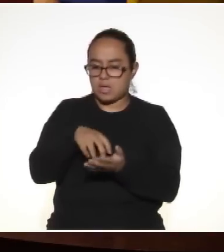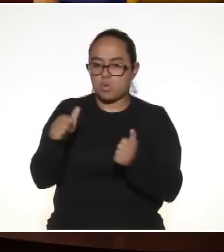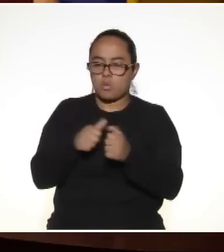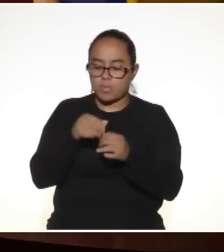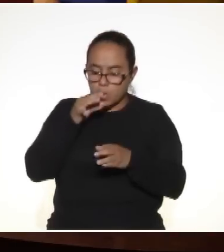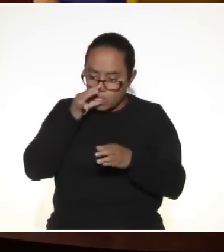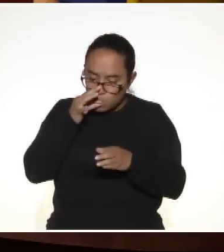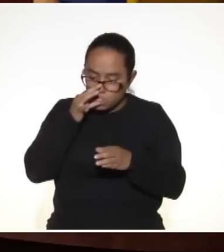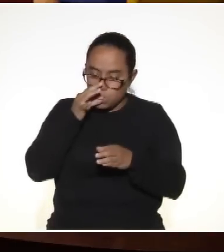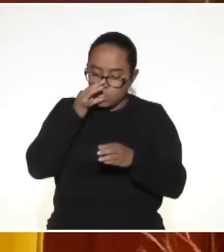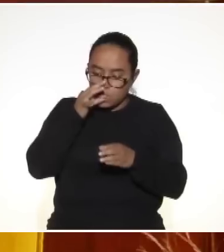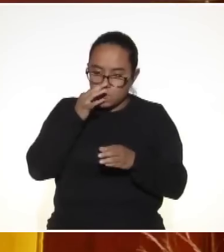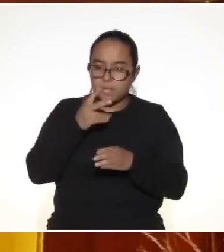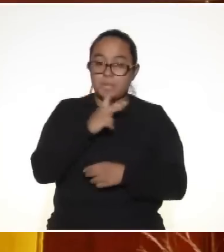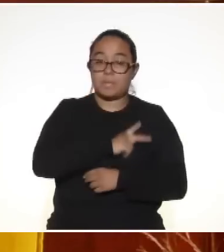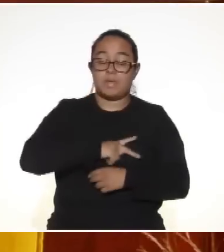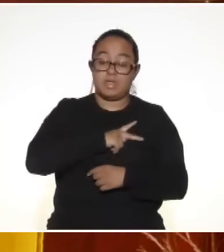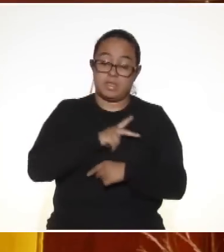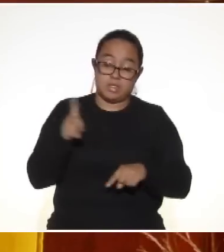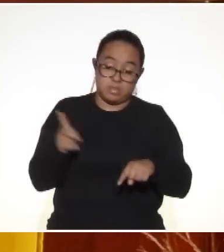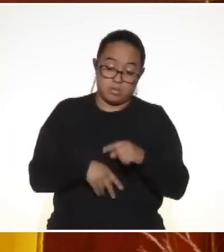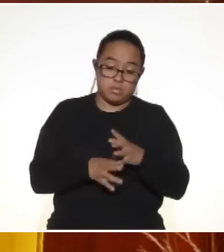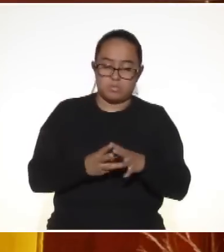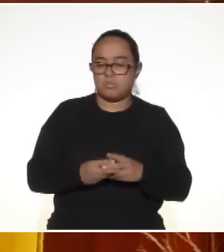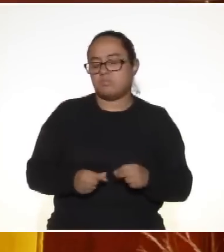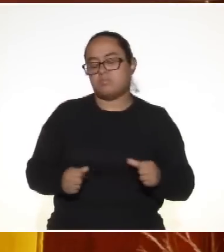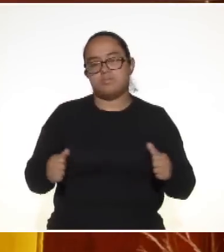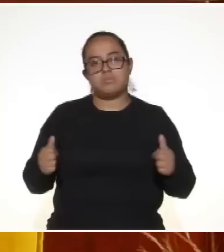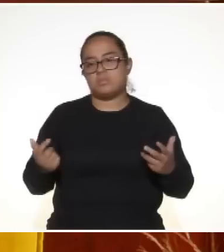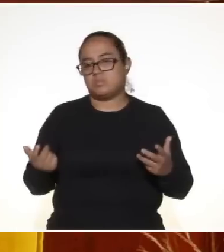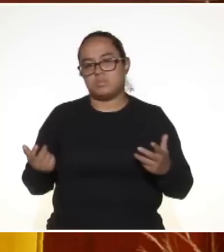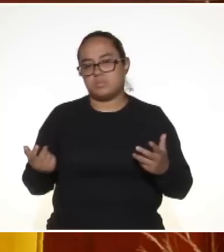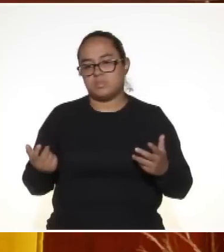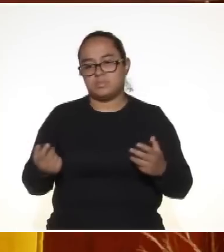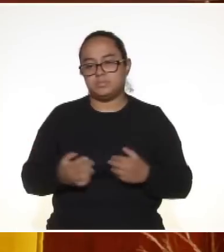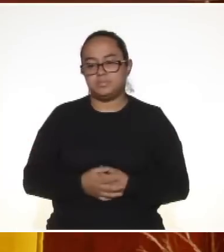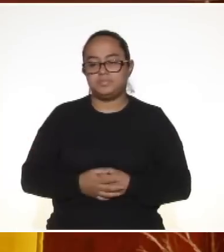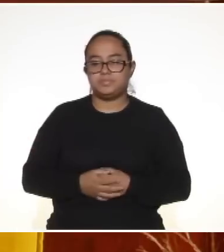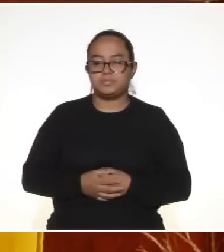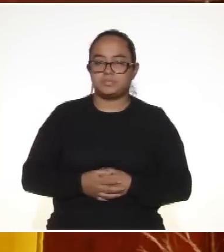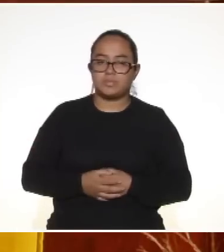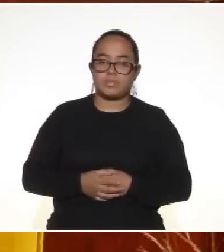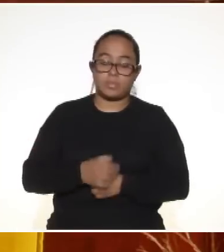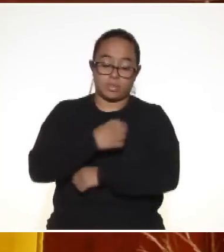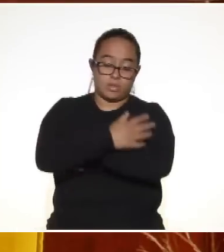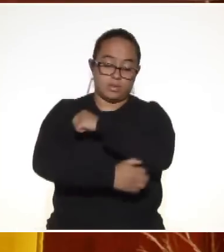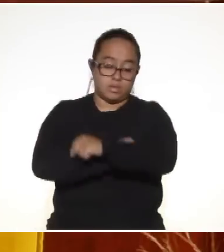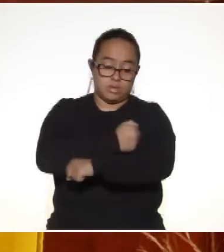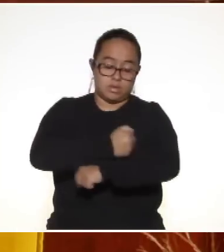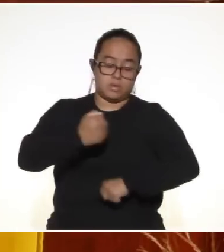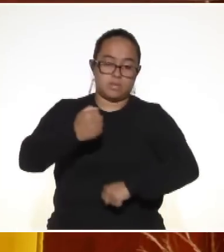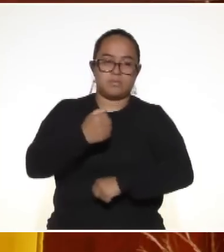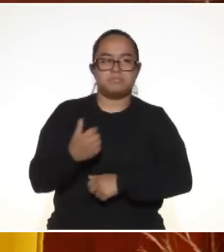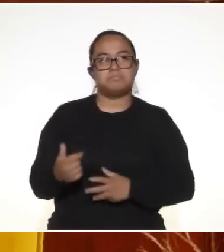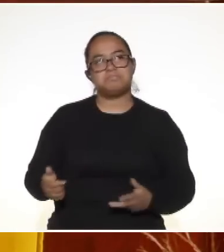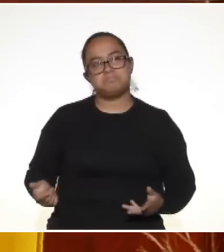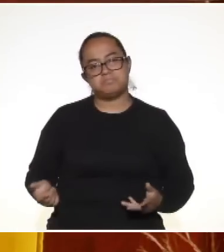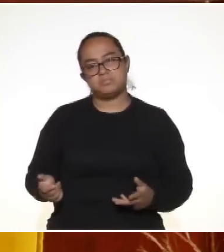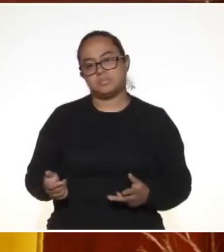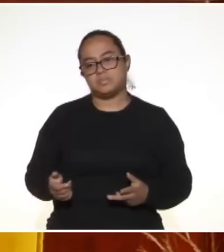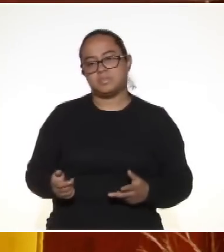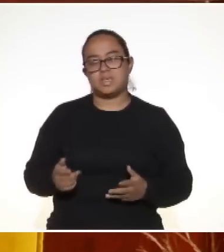popote. O sea, el veneno no va a salir a través del tejido. ¿Poner un torniquete? El torniquete